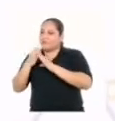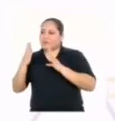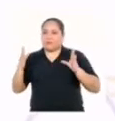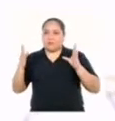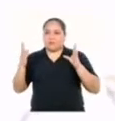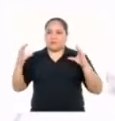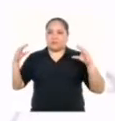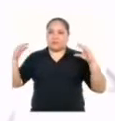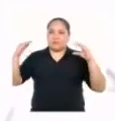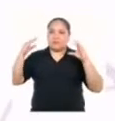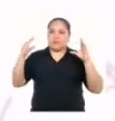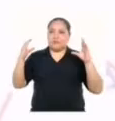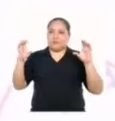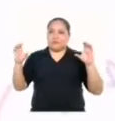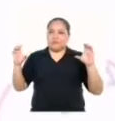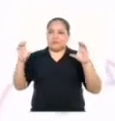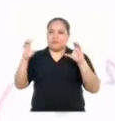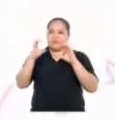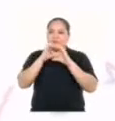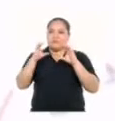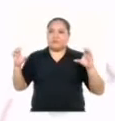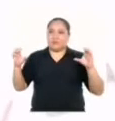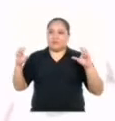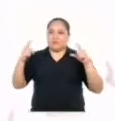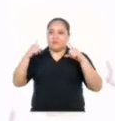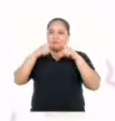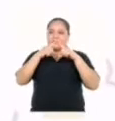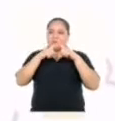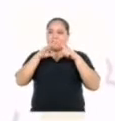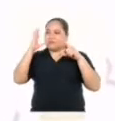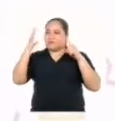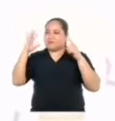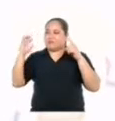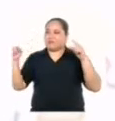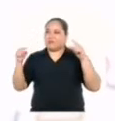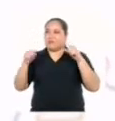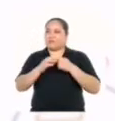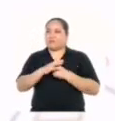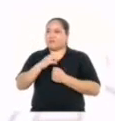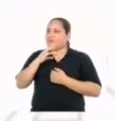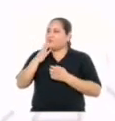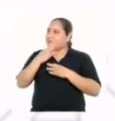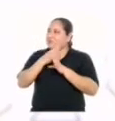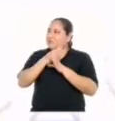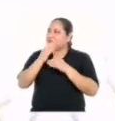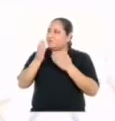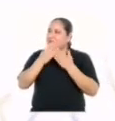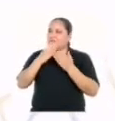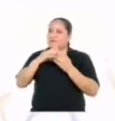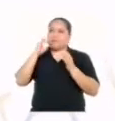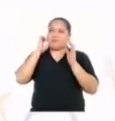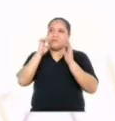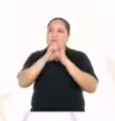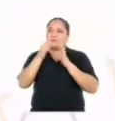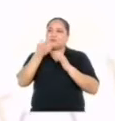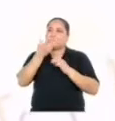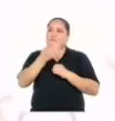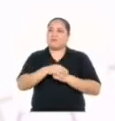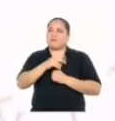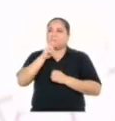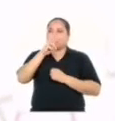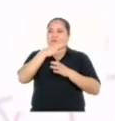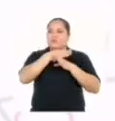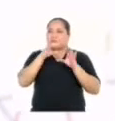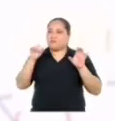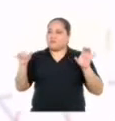segmentos correspondientes son proporcionales y sus ángulos iguales, ¿cierto? Dicho de forma fácil, sería algo así como que